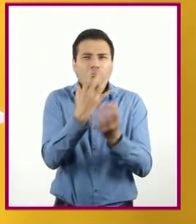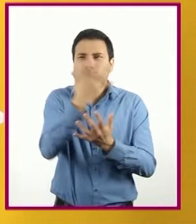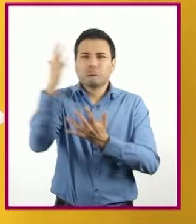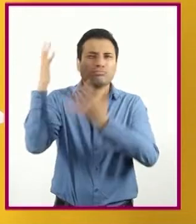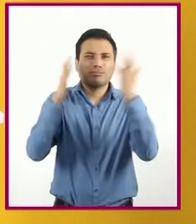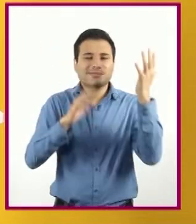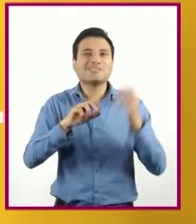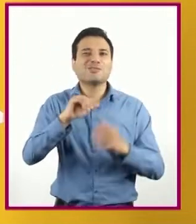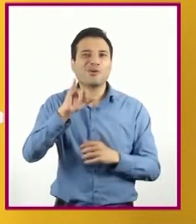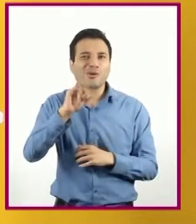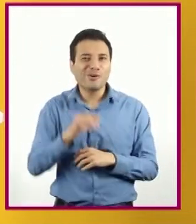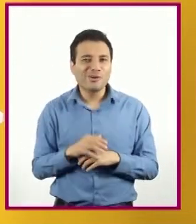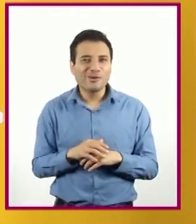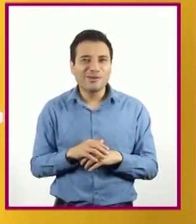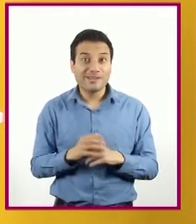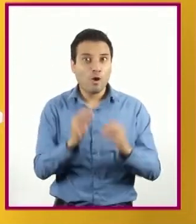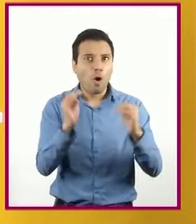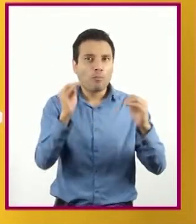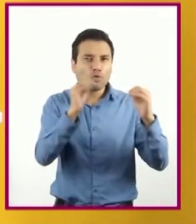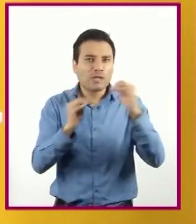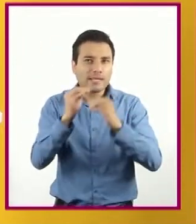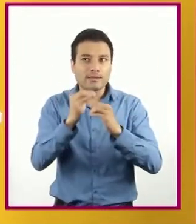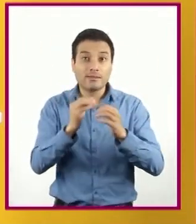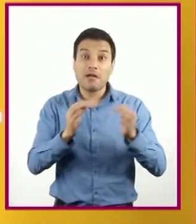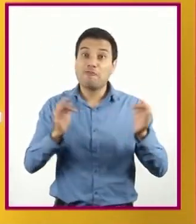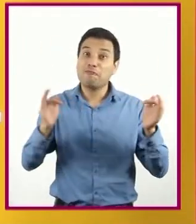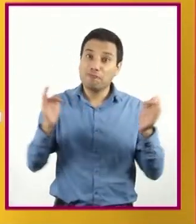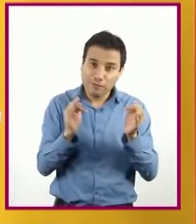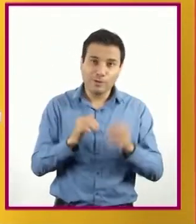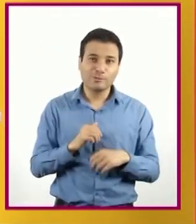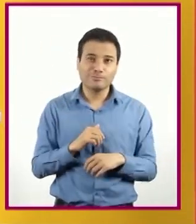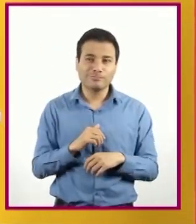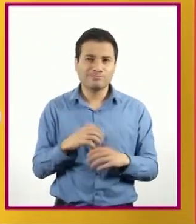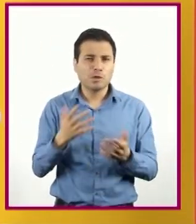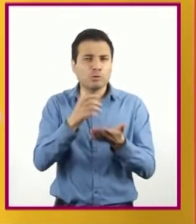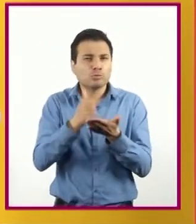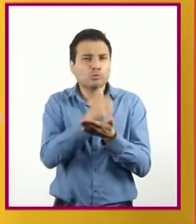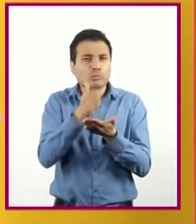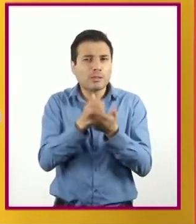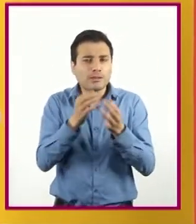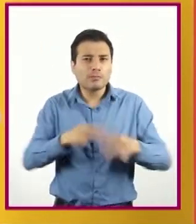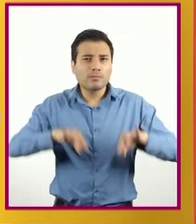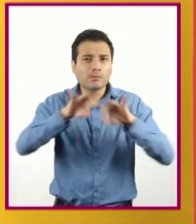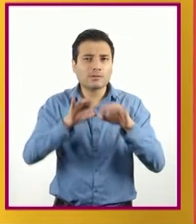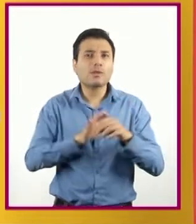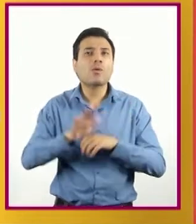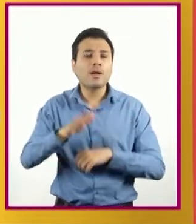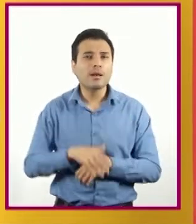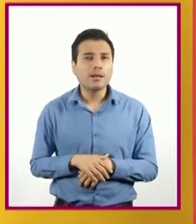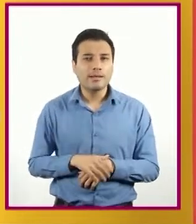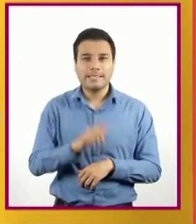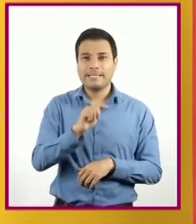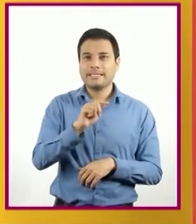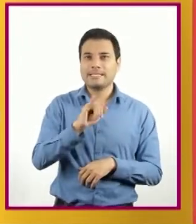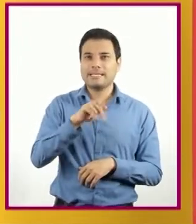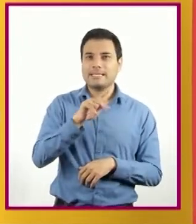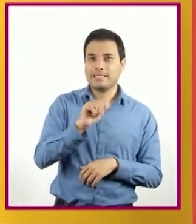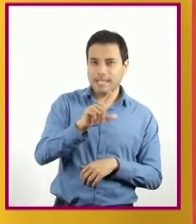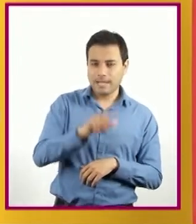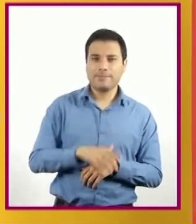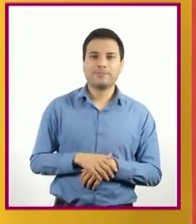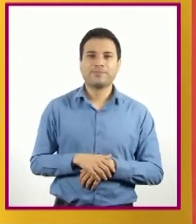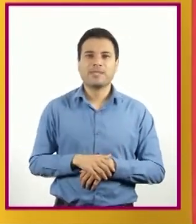¿cierto? Y en las zonas de las montañas, fría. Entre sus ciudades más importantes se encuentran Tikal,